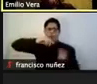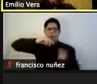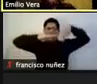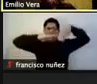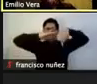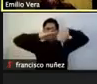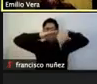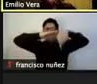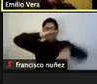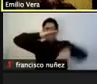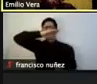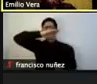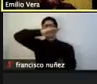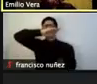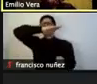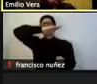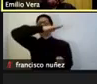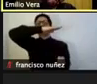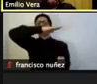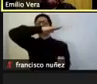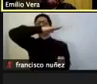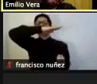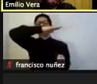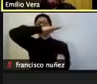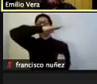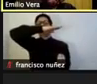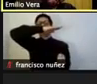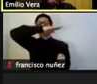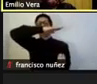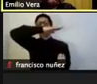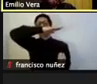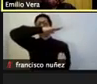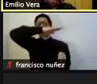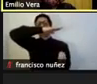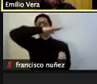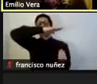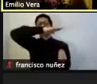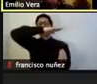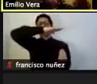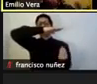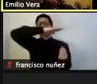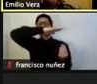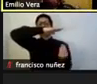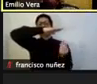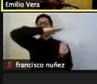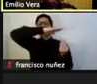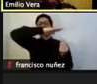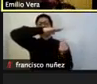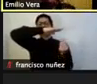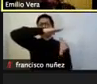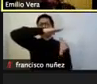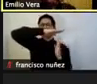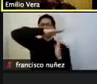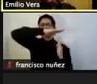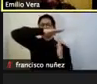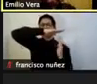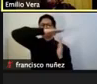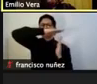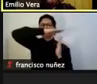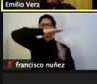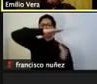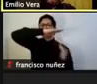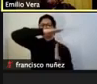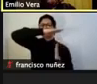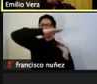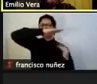terrestre y que emerge en un punto fijo del océano. La placa por encima va corriendo y va formando, ¿no es